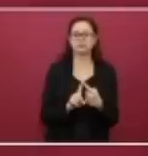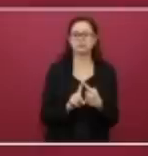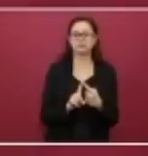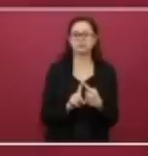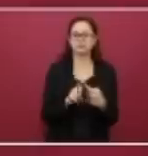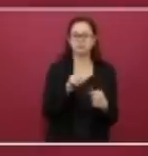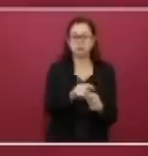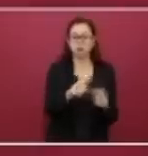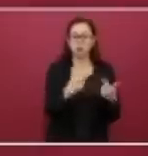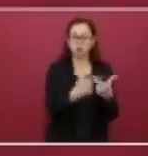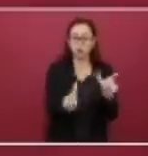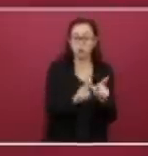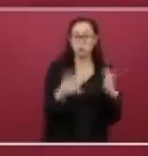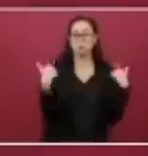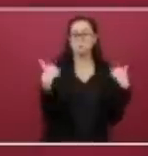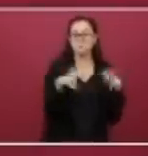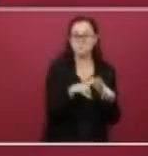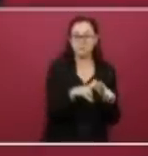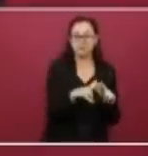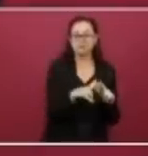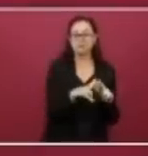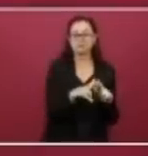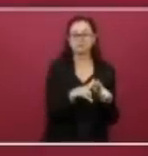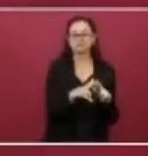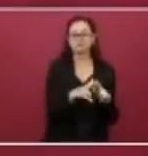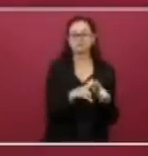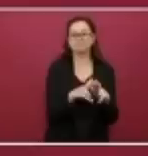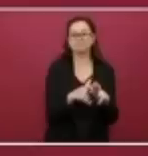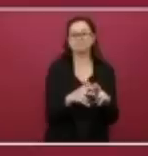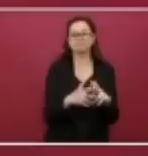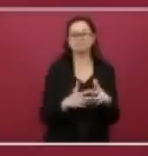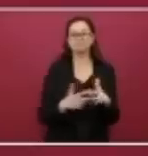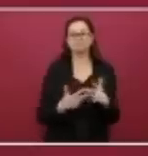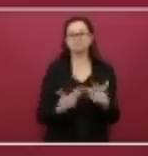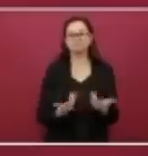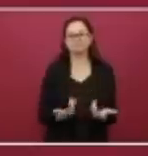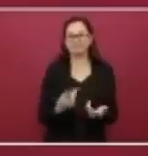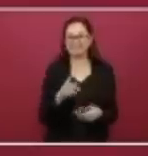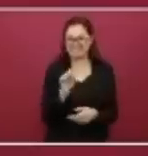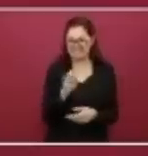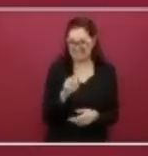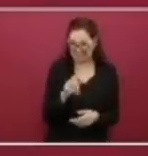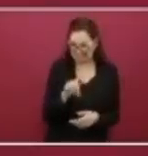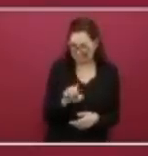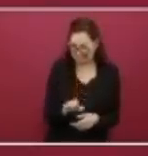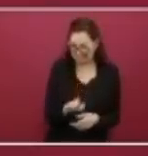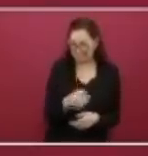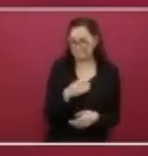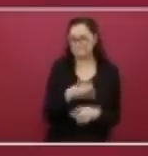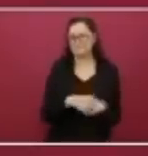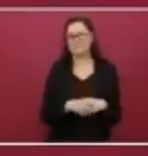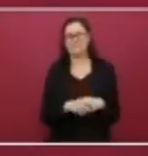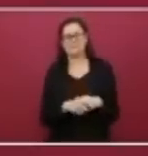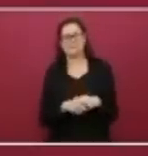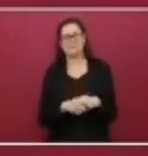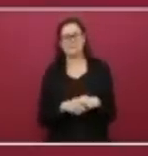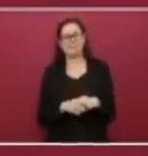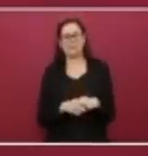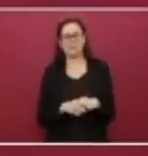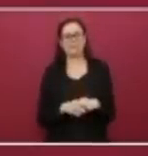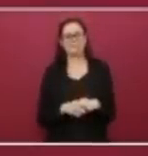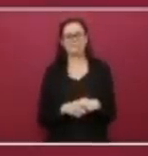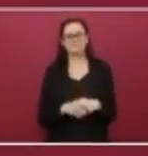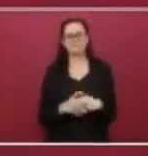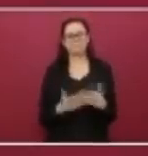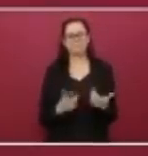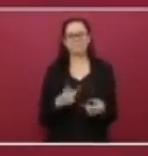un grupo de maestros yo no diría a la gente porque ellos hicieron una